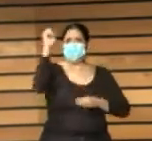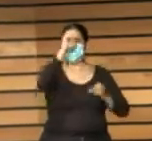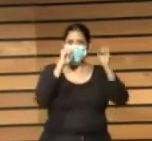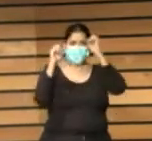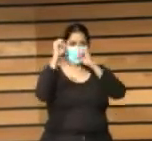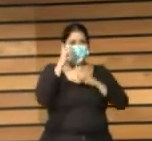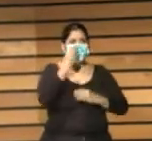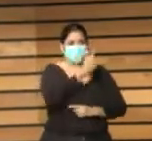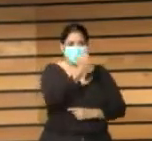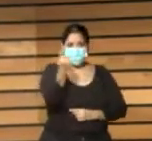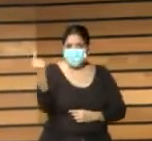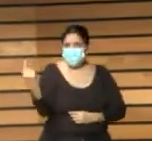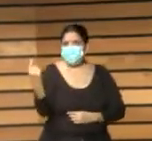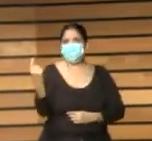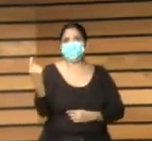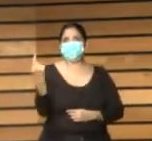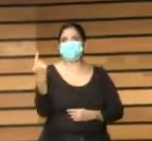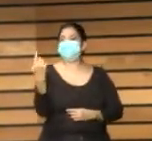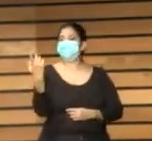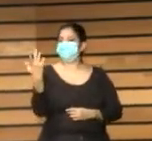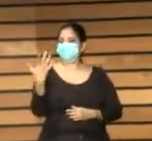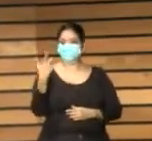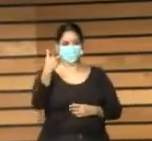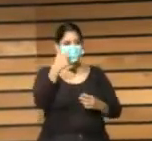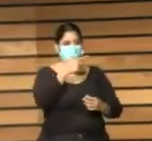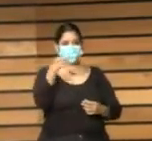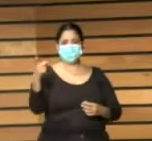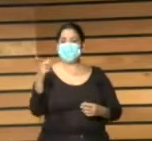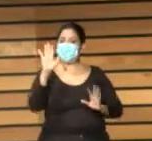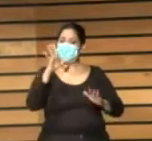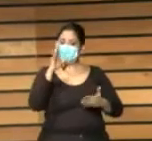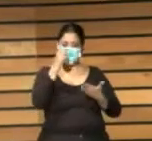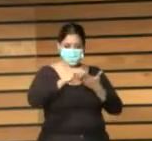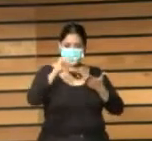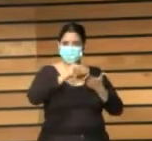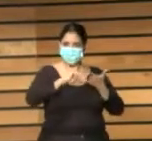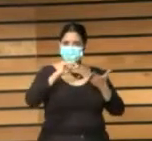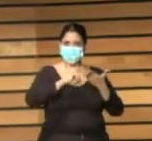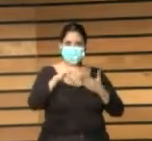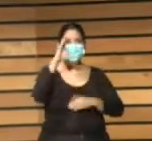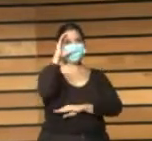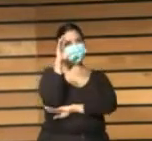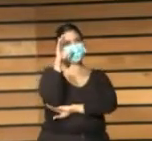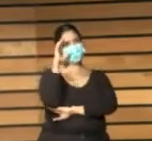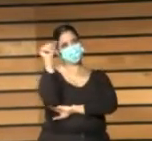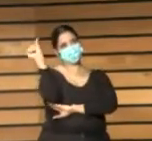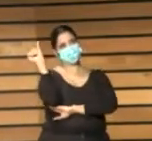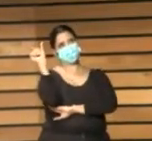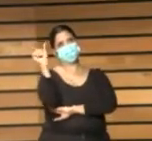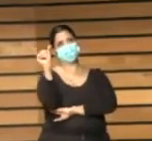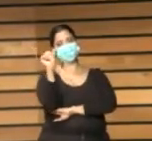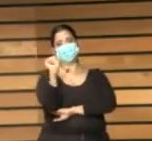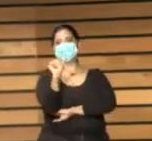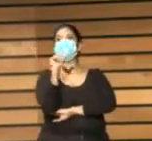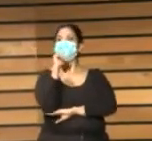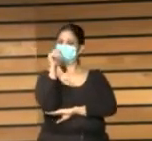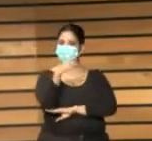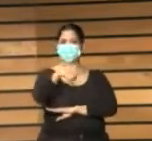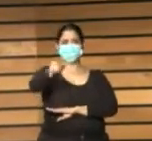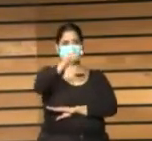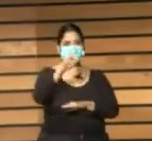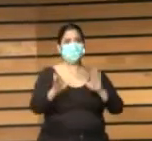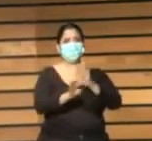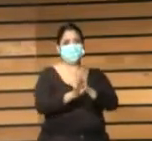ahora a aposentar todo lo que se ha debatido, lo que se ha escuchado y seguir trabajando.